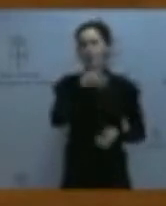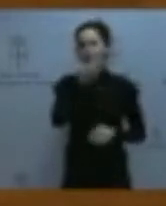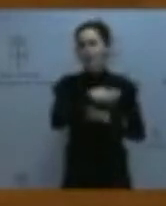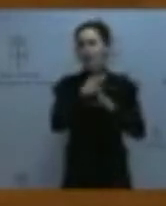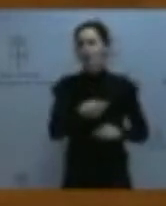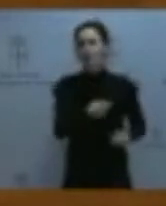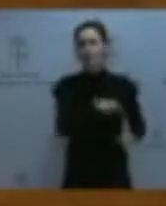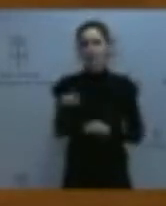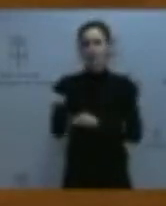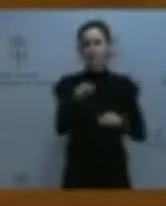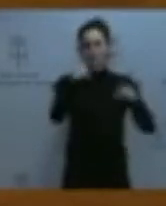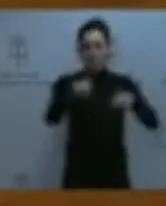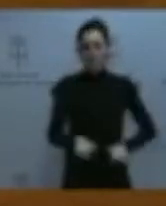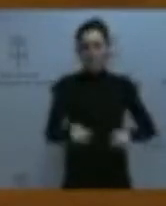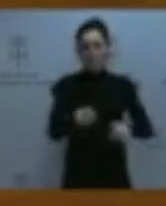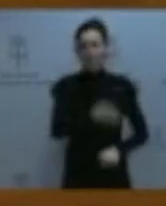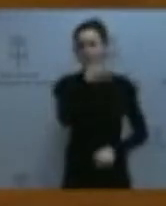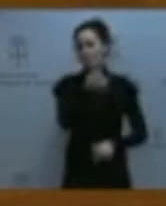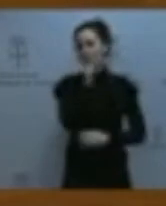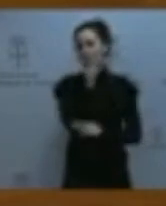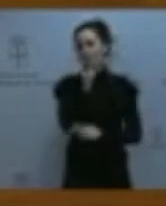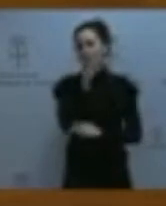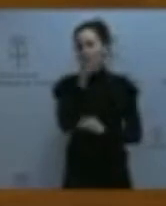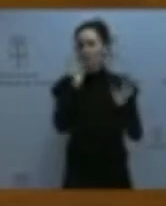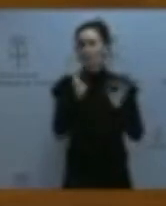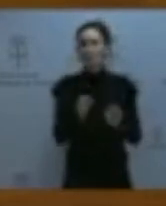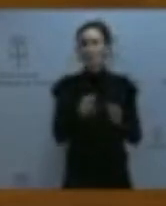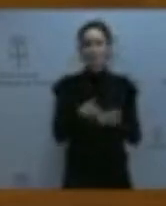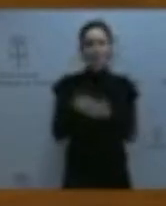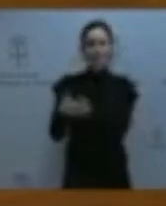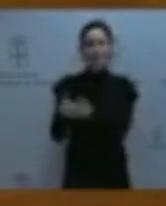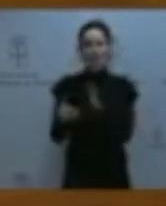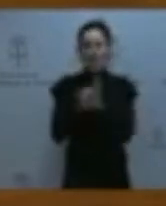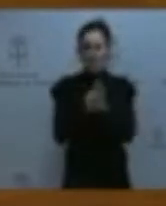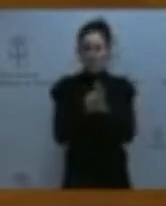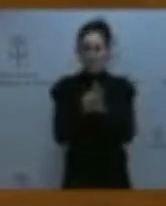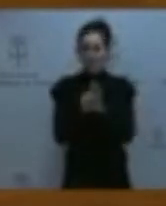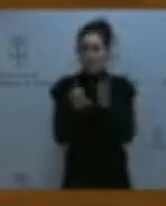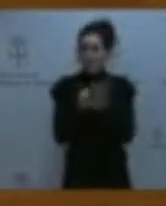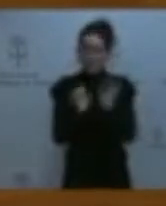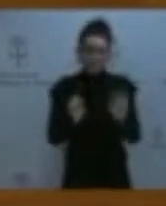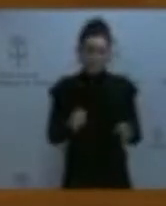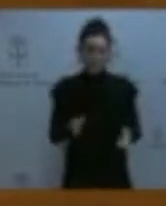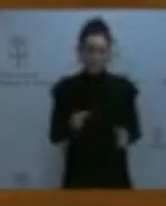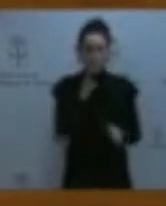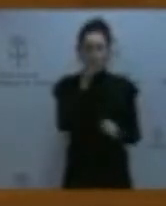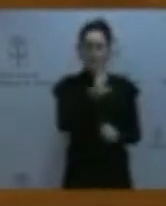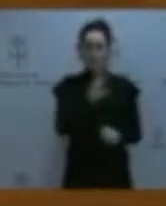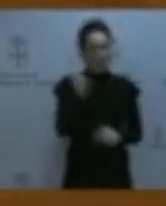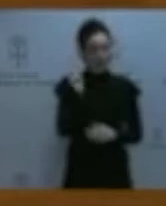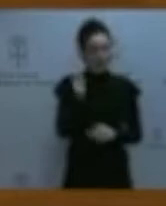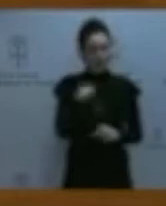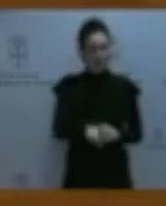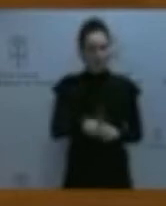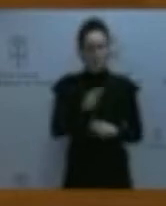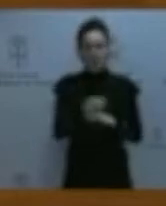esta Cámara, discurso institucional, por supuesto, sobre el maldito atasco legislativo, virtual más que otra cosa, que parece atenazar a este